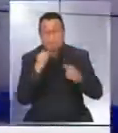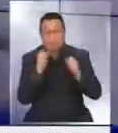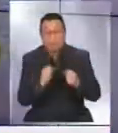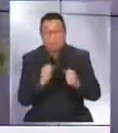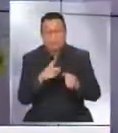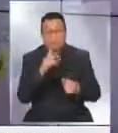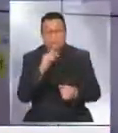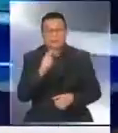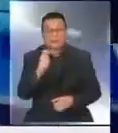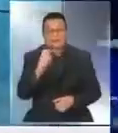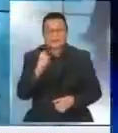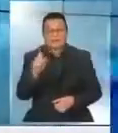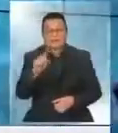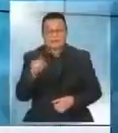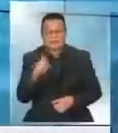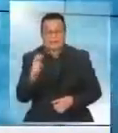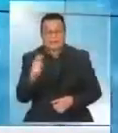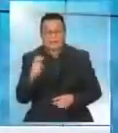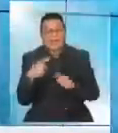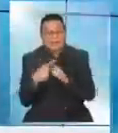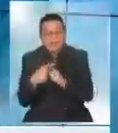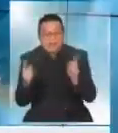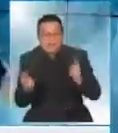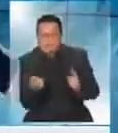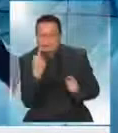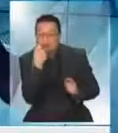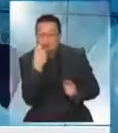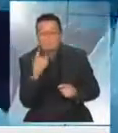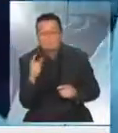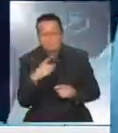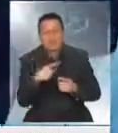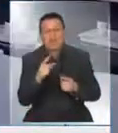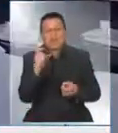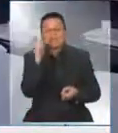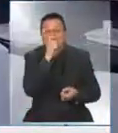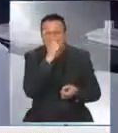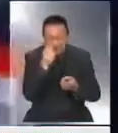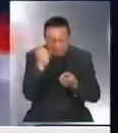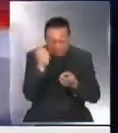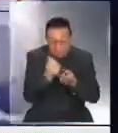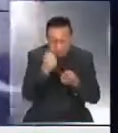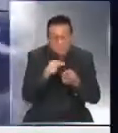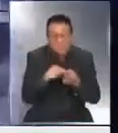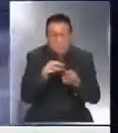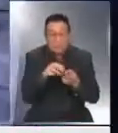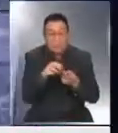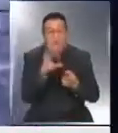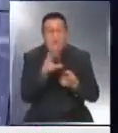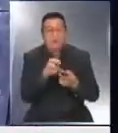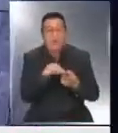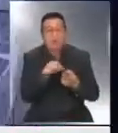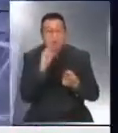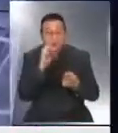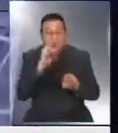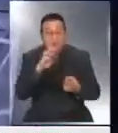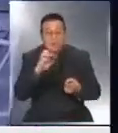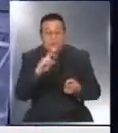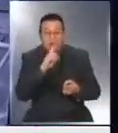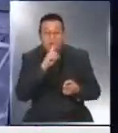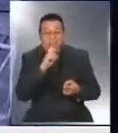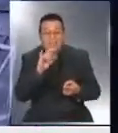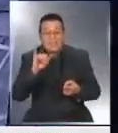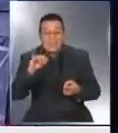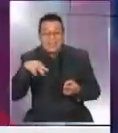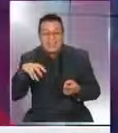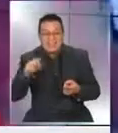los test de antígeno, que es distinto al test rápido de la gotita de sangre. Es distinto, no detecta anticuerpos, sino que detecta una proteína, en este caso